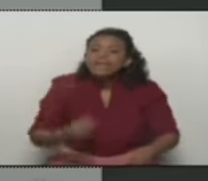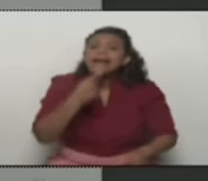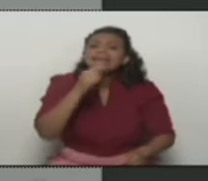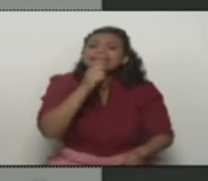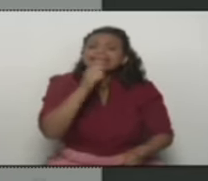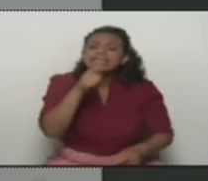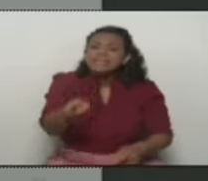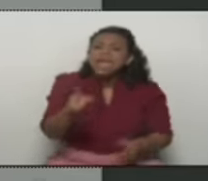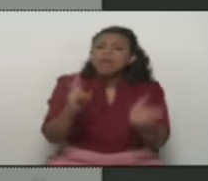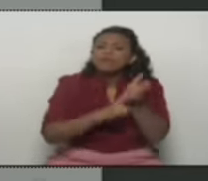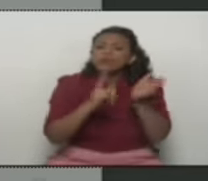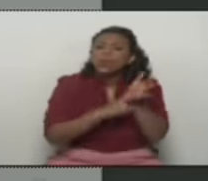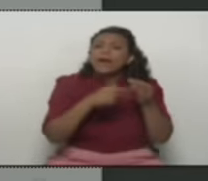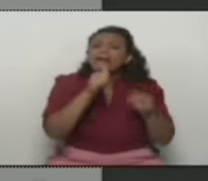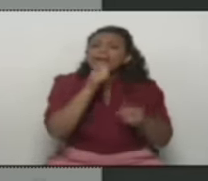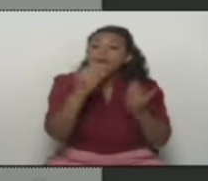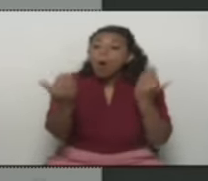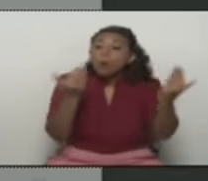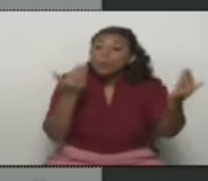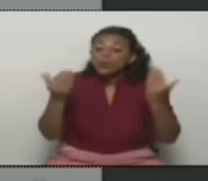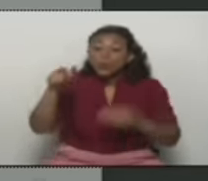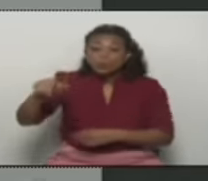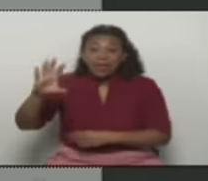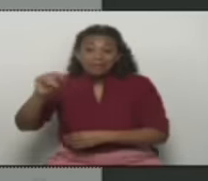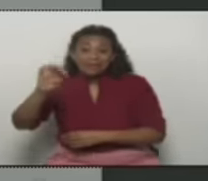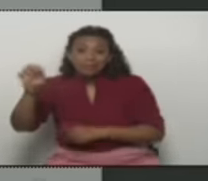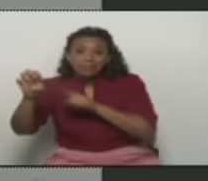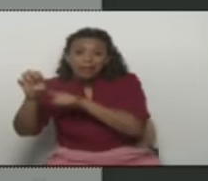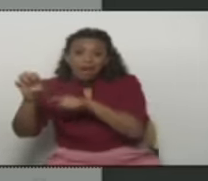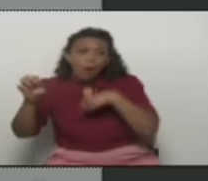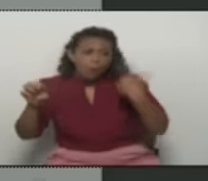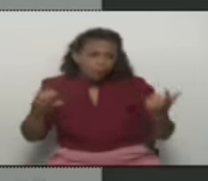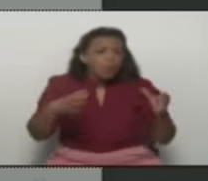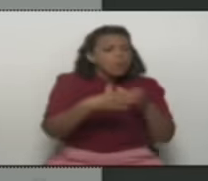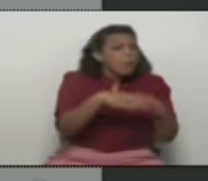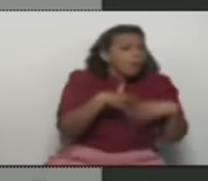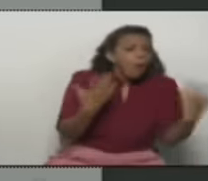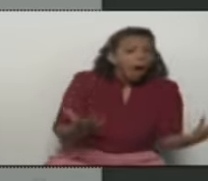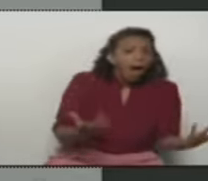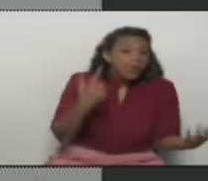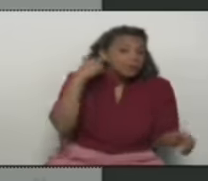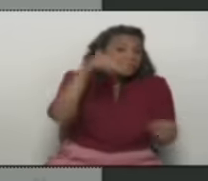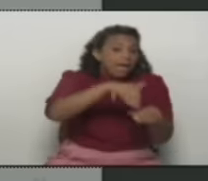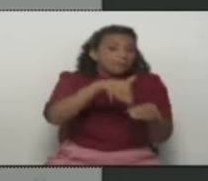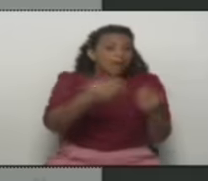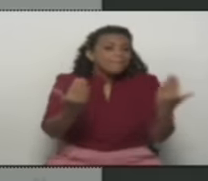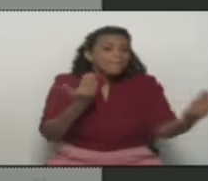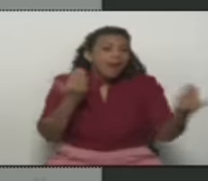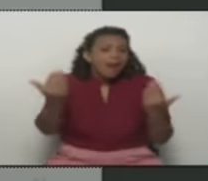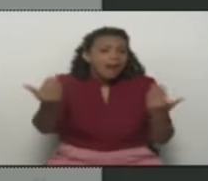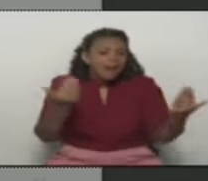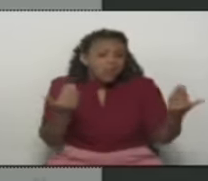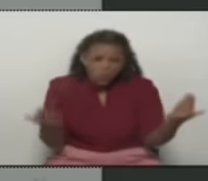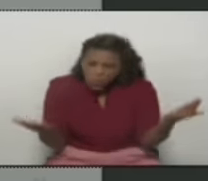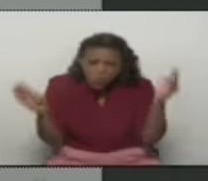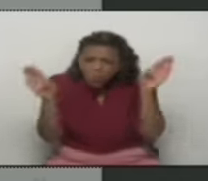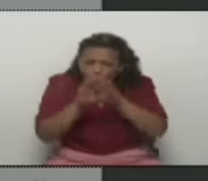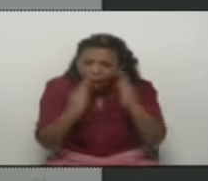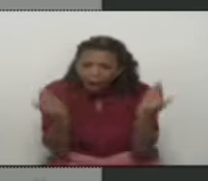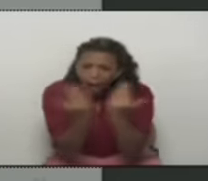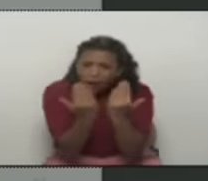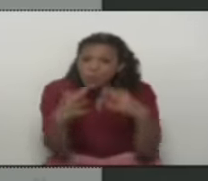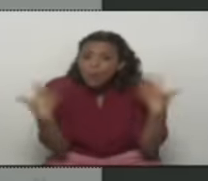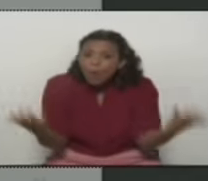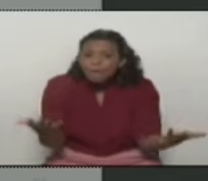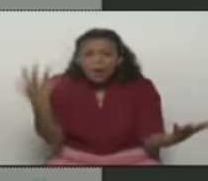sustituida por la verdad paralela de ellos, un estado paralelo creado con un centro electoral, un sistema de transmisión, y ahí está, mire, es toda esa